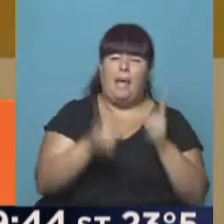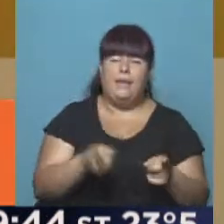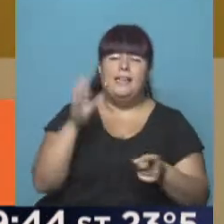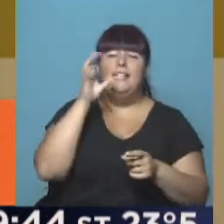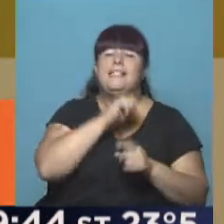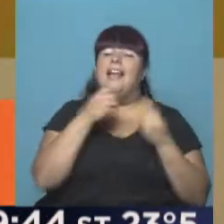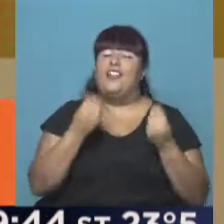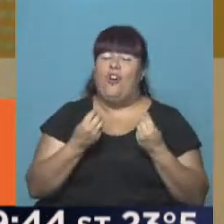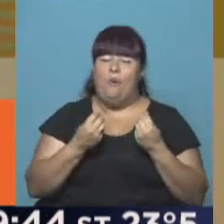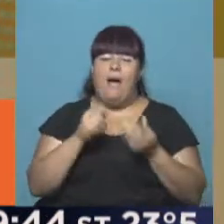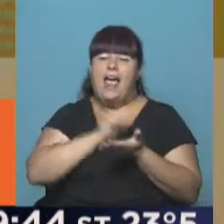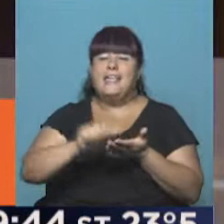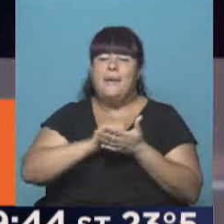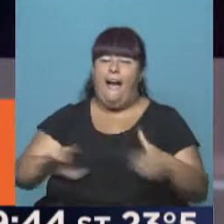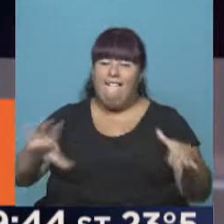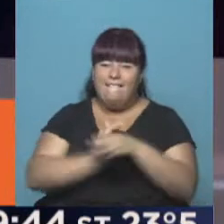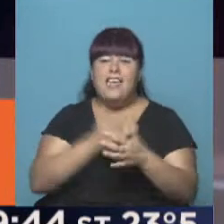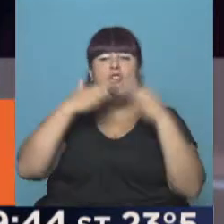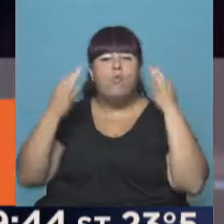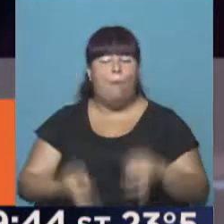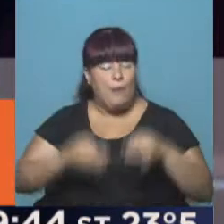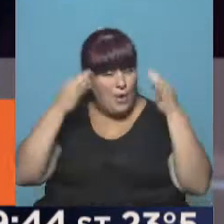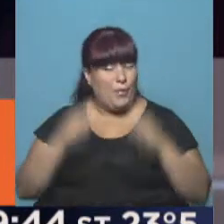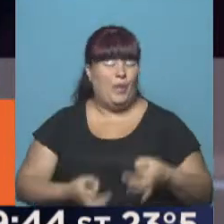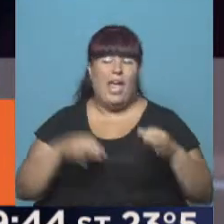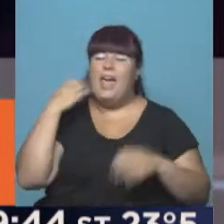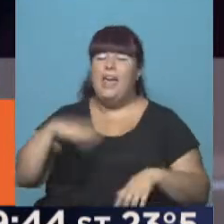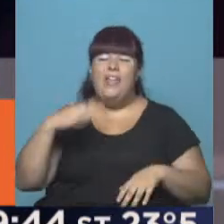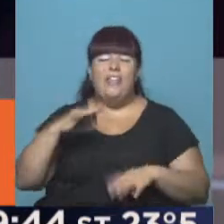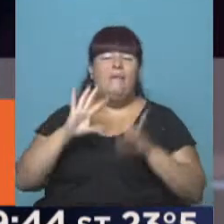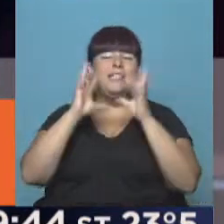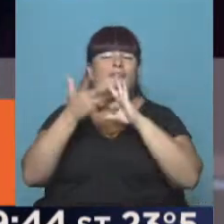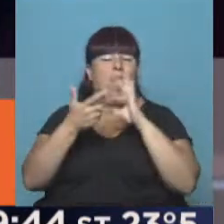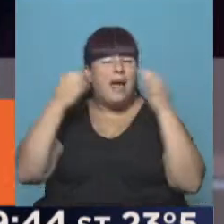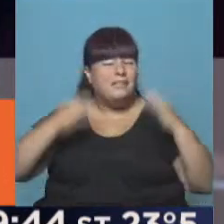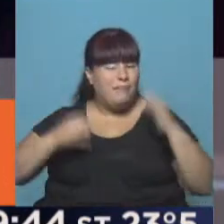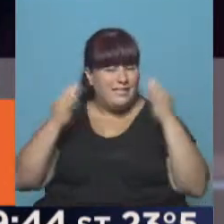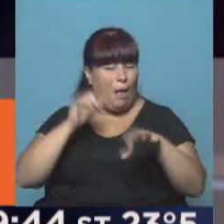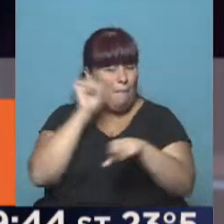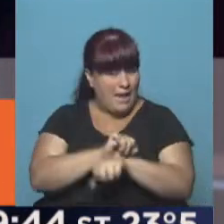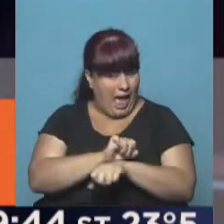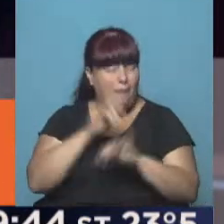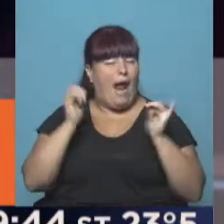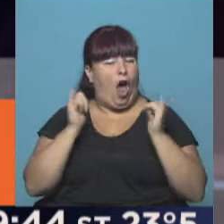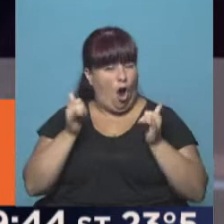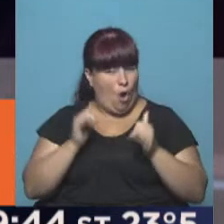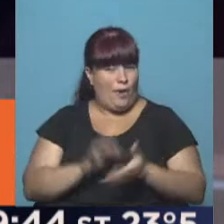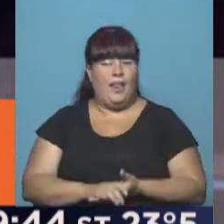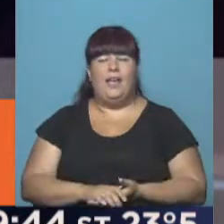secreto además es escribirla bien e implementarla bien. Hay que tener un sistema especial penal para